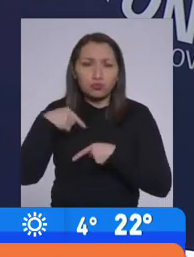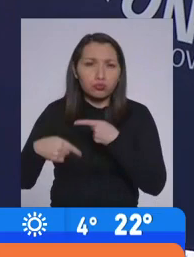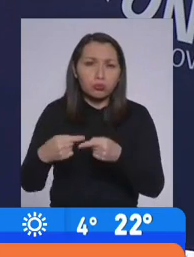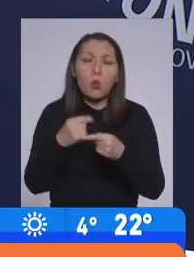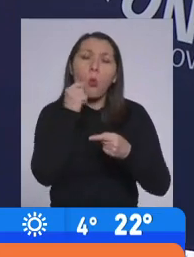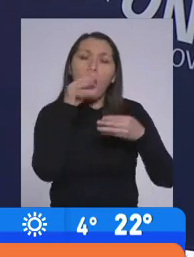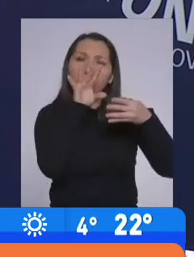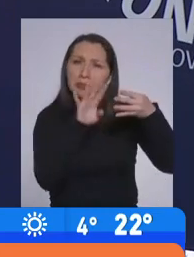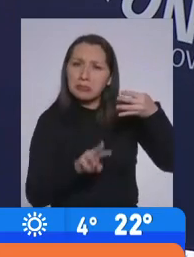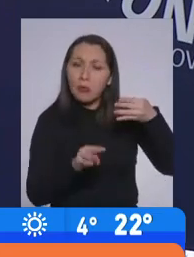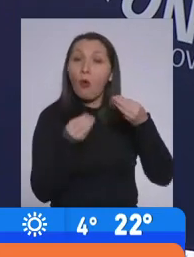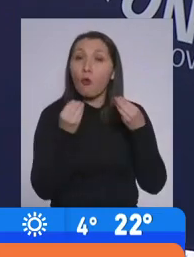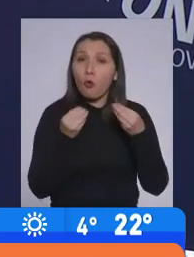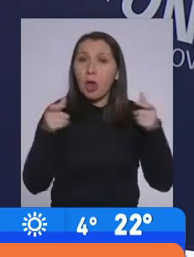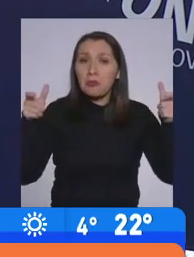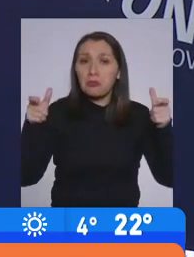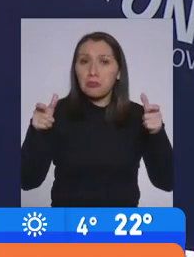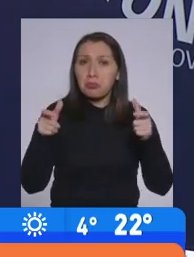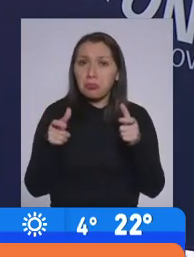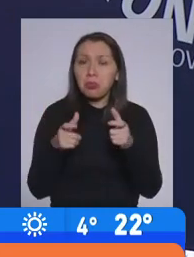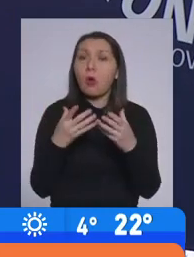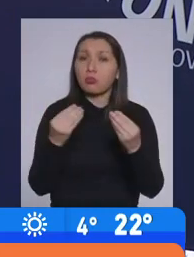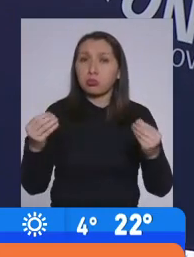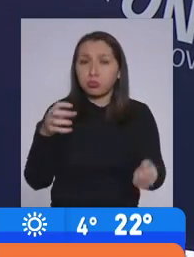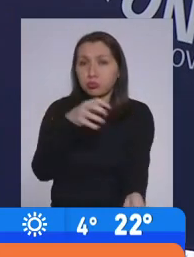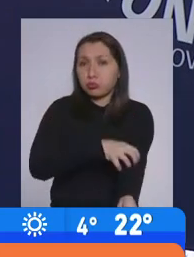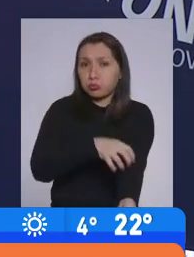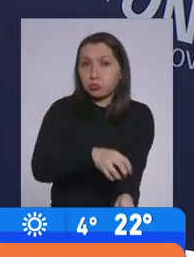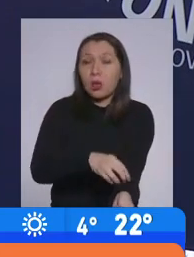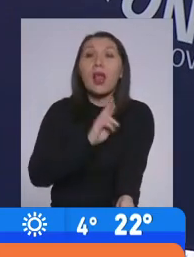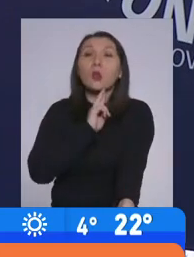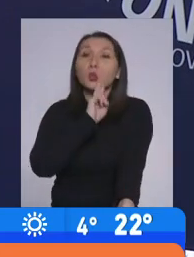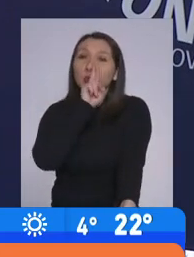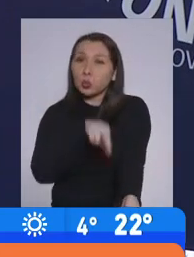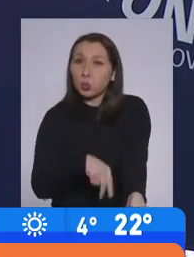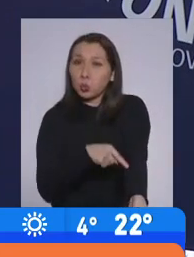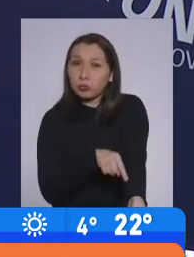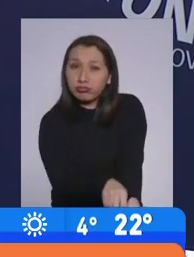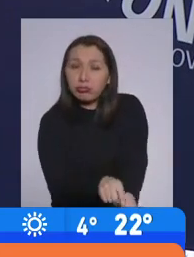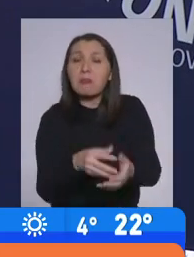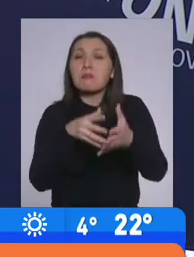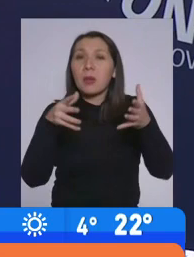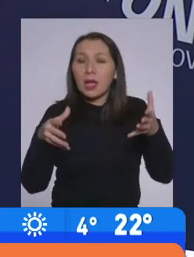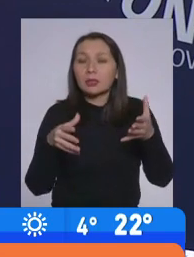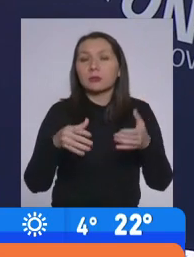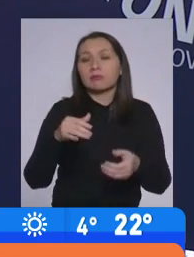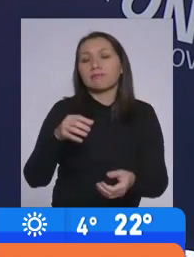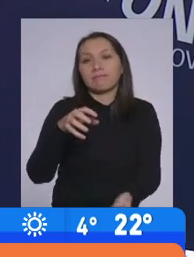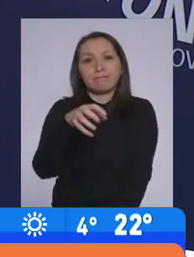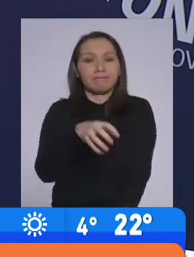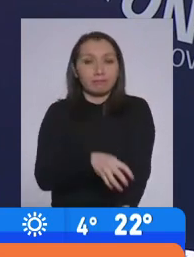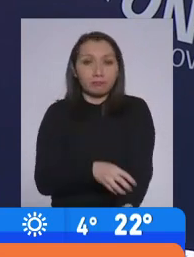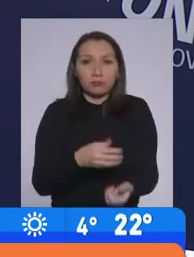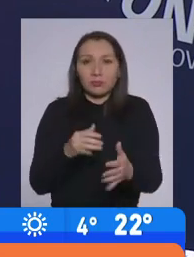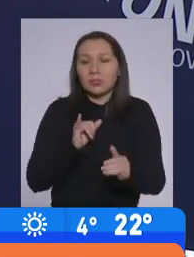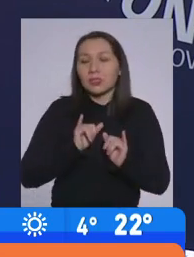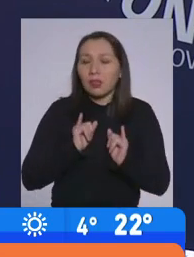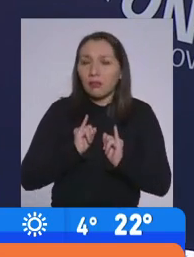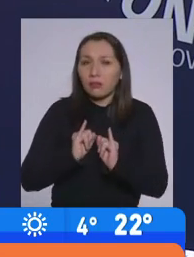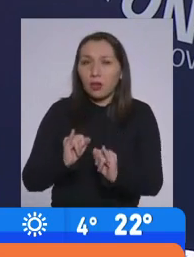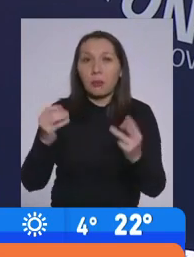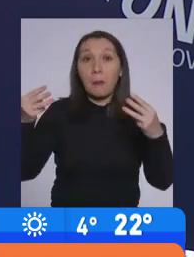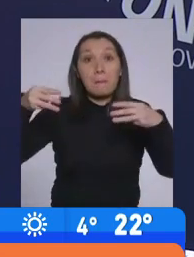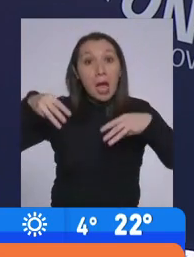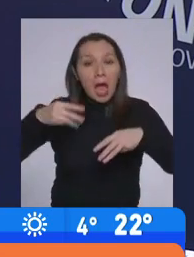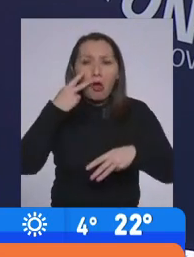una buena evolución en varias regiones principalmente del sur la región de lo hemos informado la región de